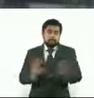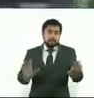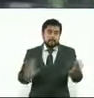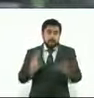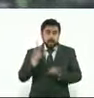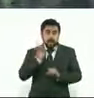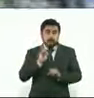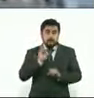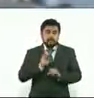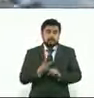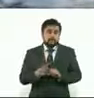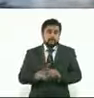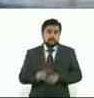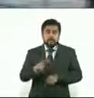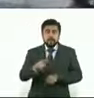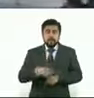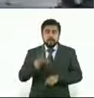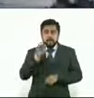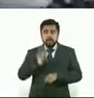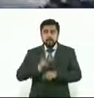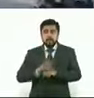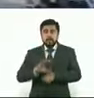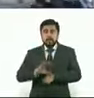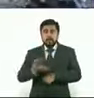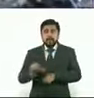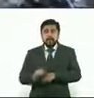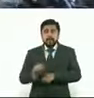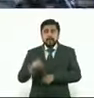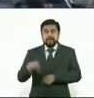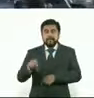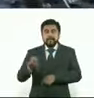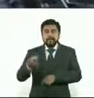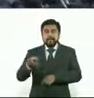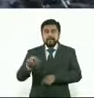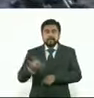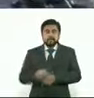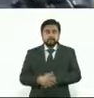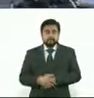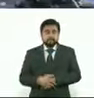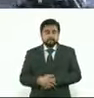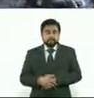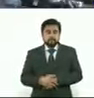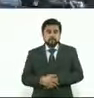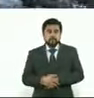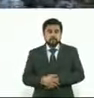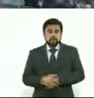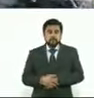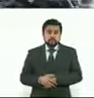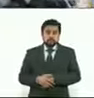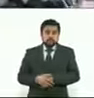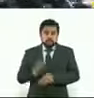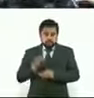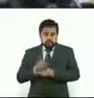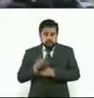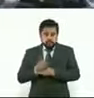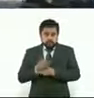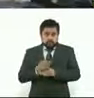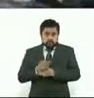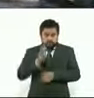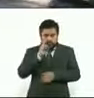la representante de Kenia. Y ahí van ya, pues, auténticamente